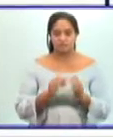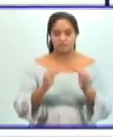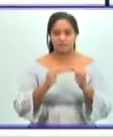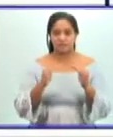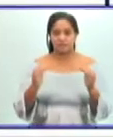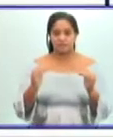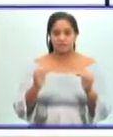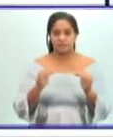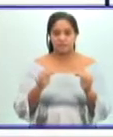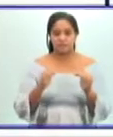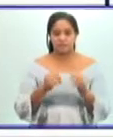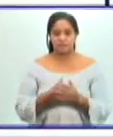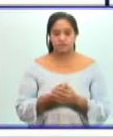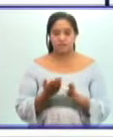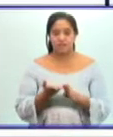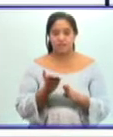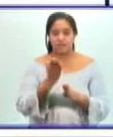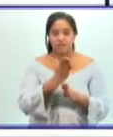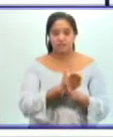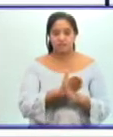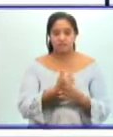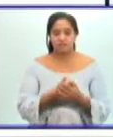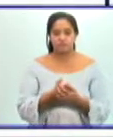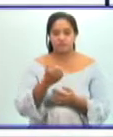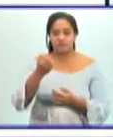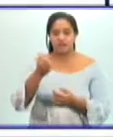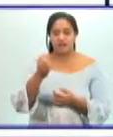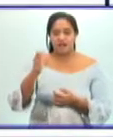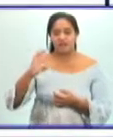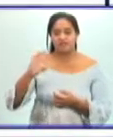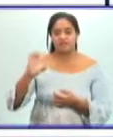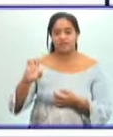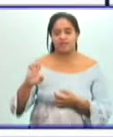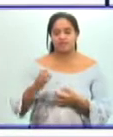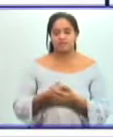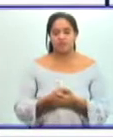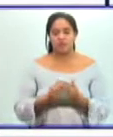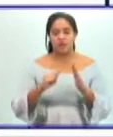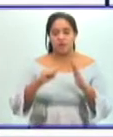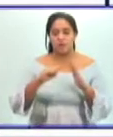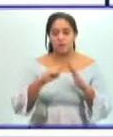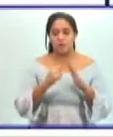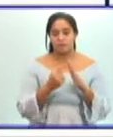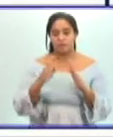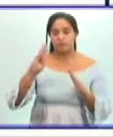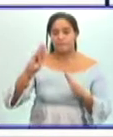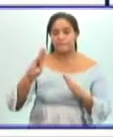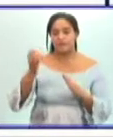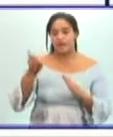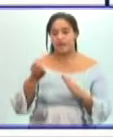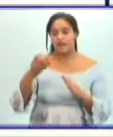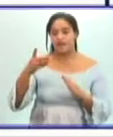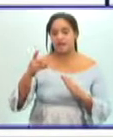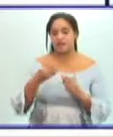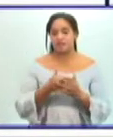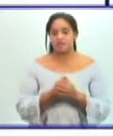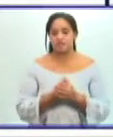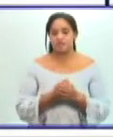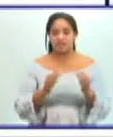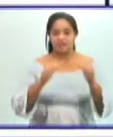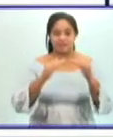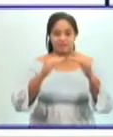exterior ACE y los puntos B, A y D están